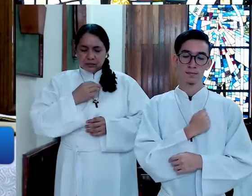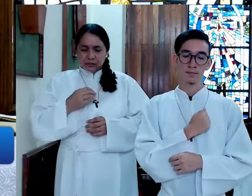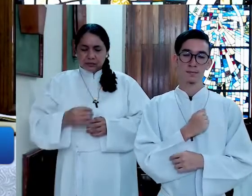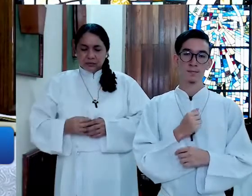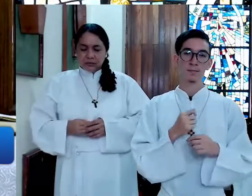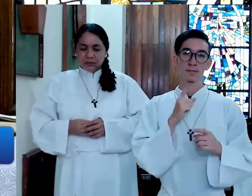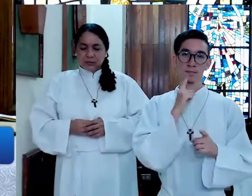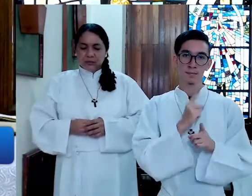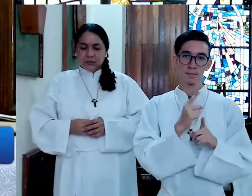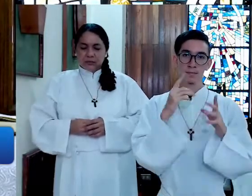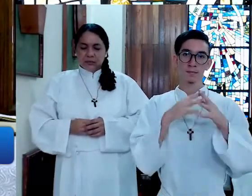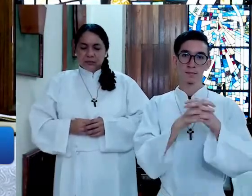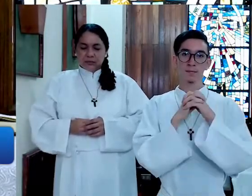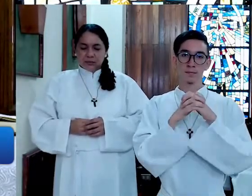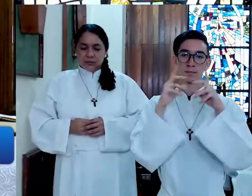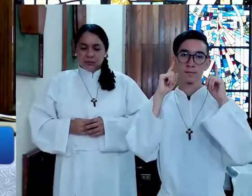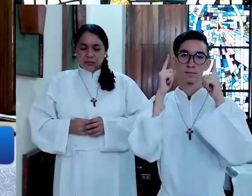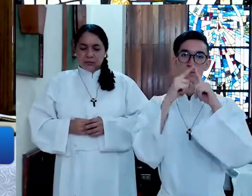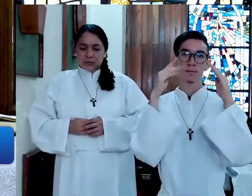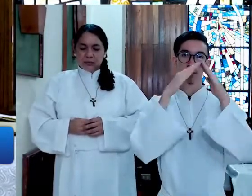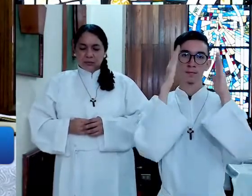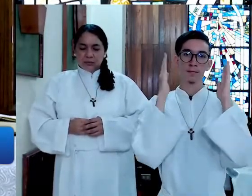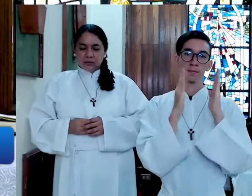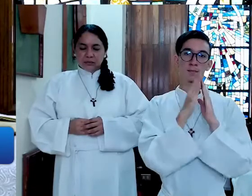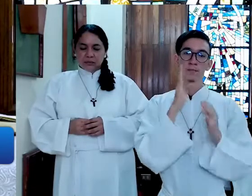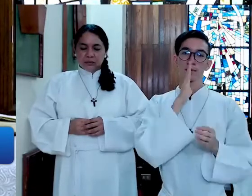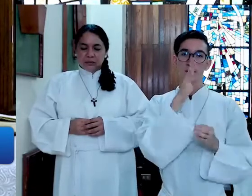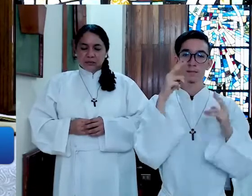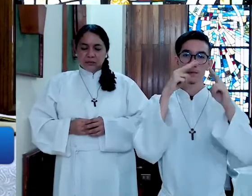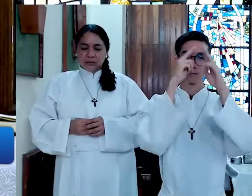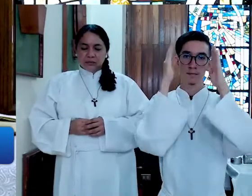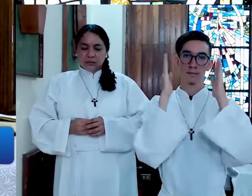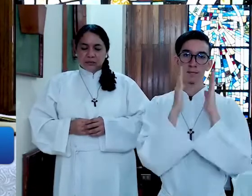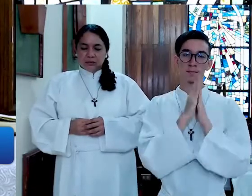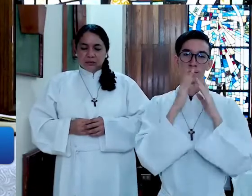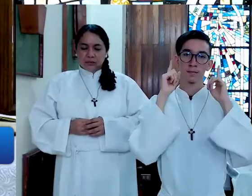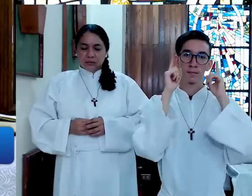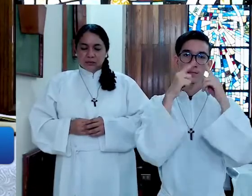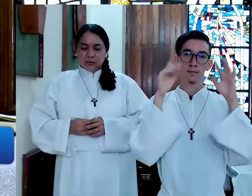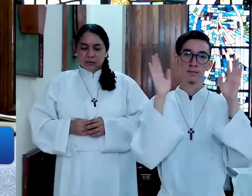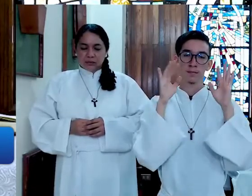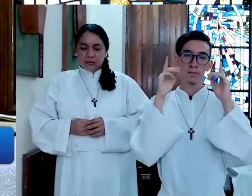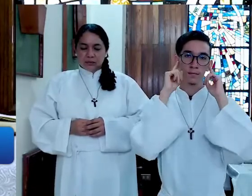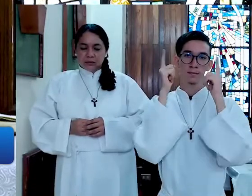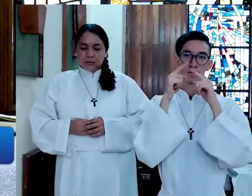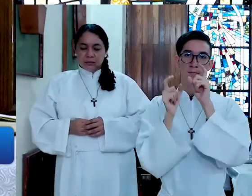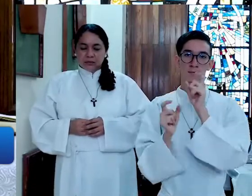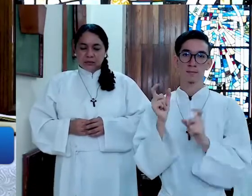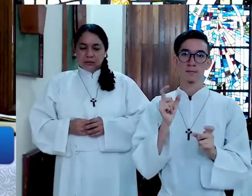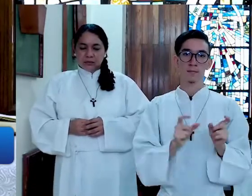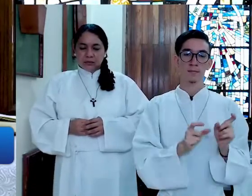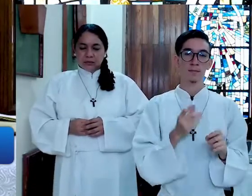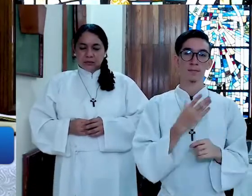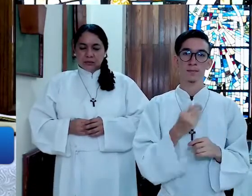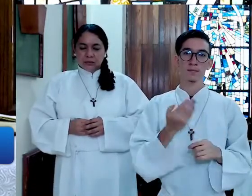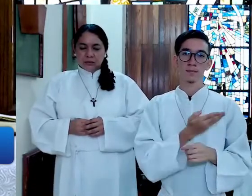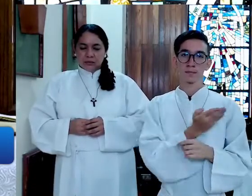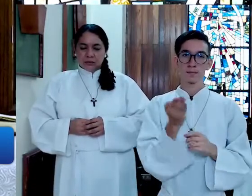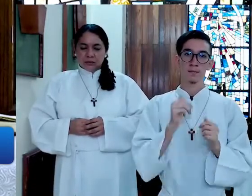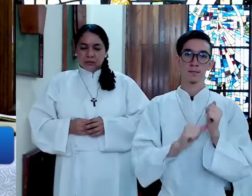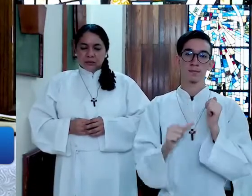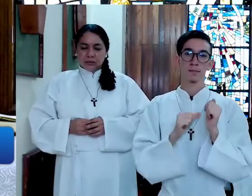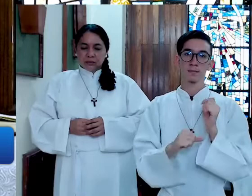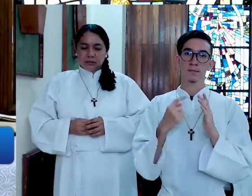gran culpa. Por eso ruego a Santa María, siempre Virgen, a los ángeles, a los santos, y